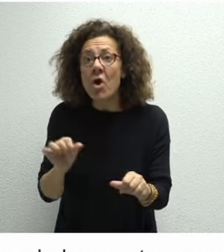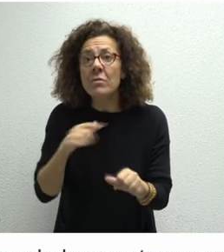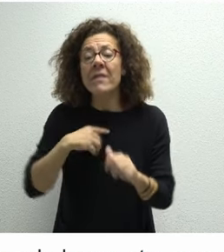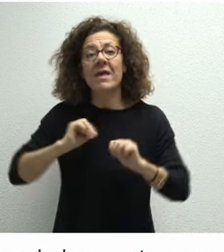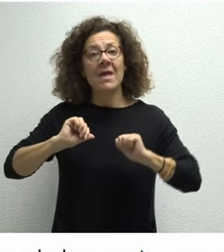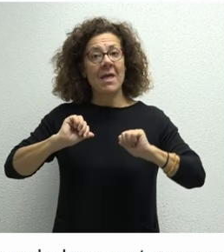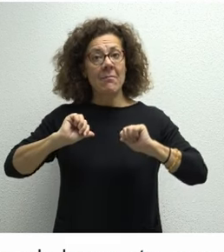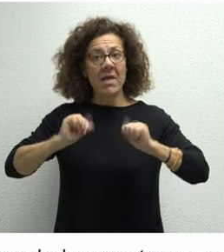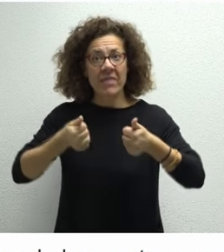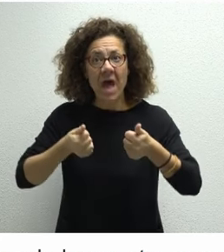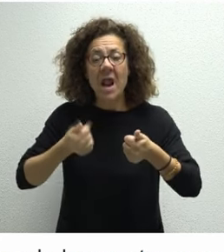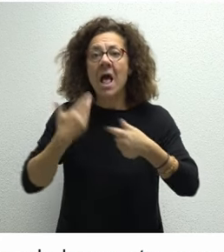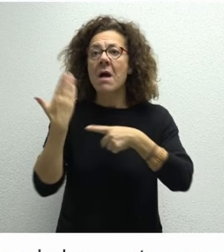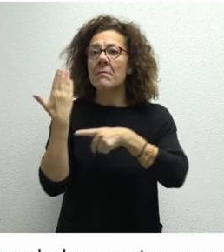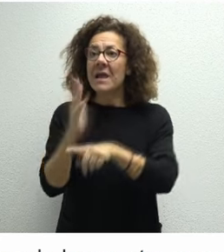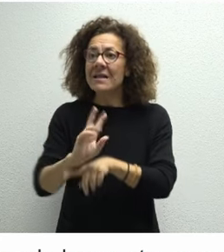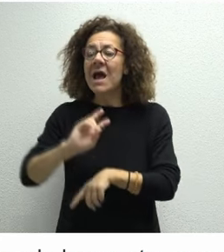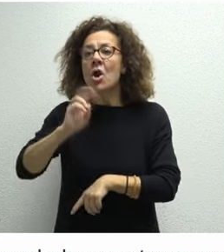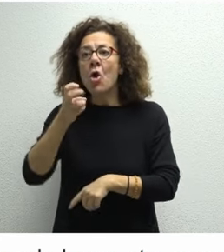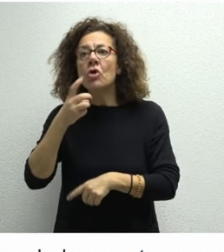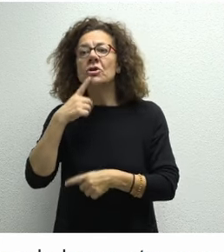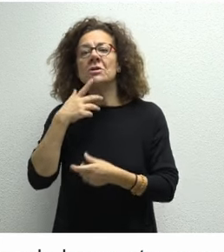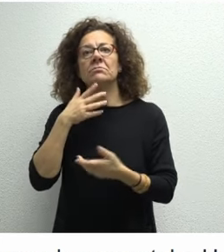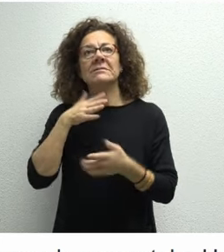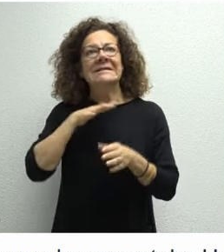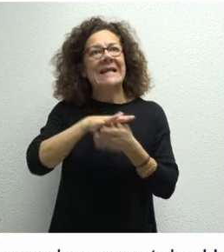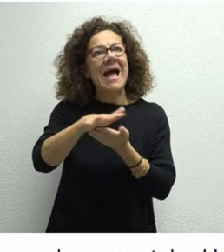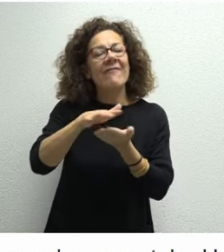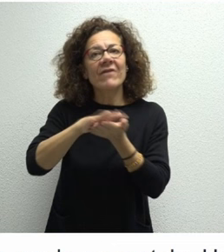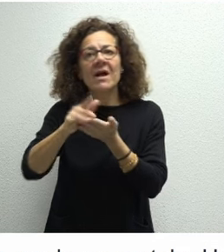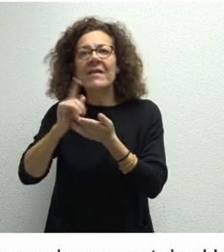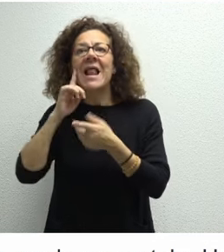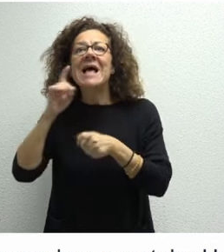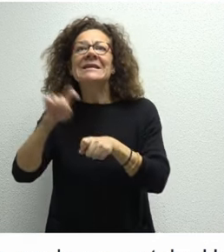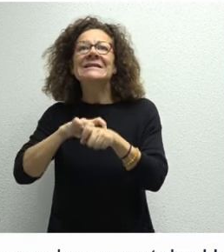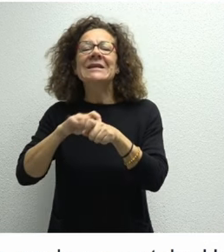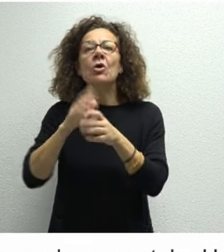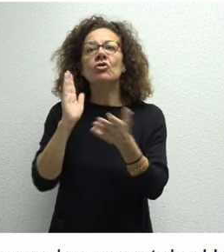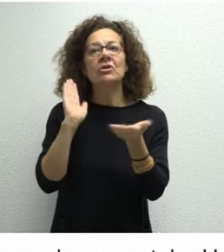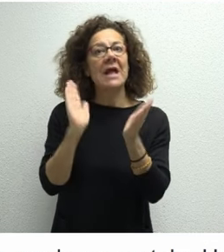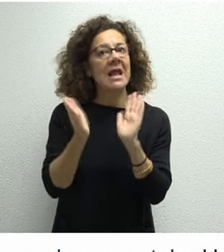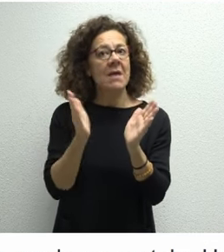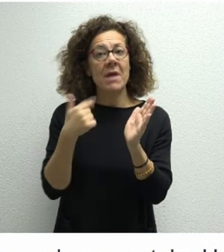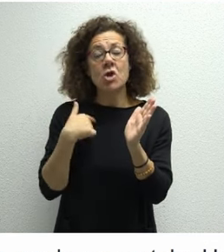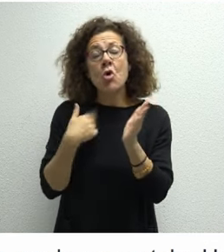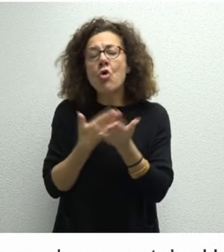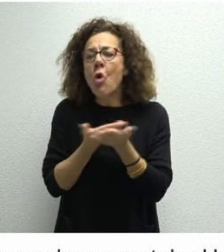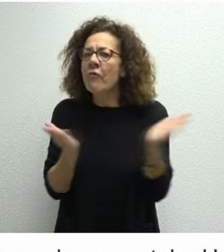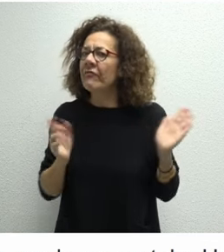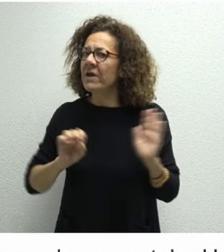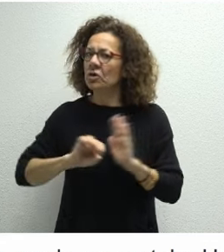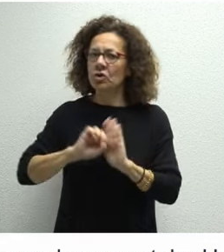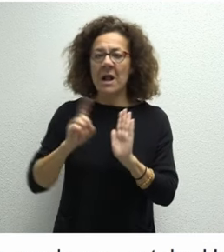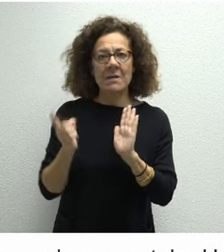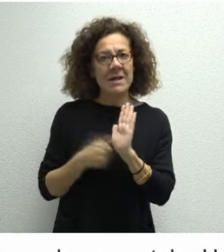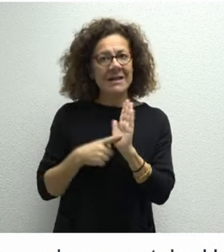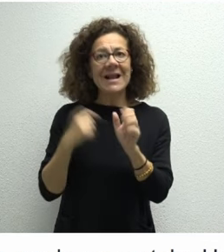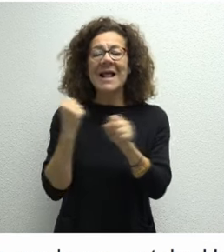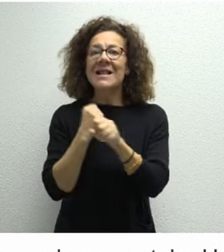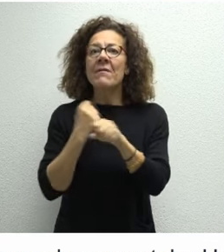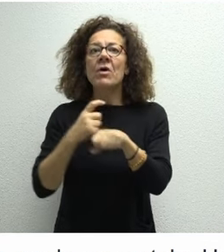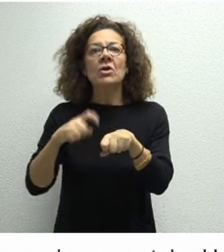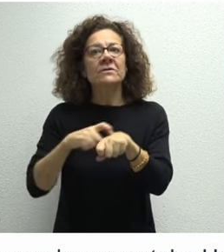empezar a plantear otro tipo de abordaje desde la psicoterapia Yo confío totalmente en el trabajo de los